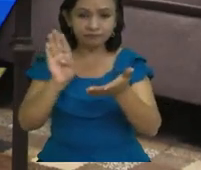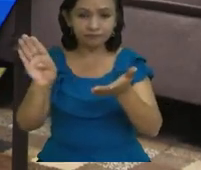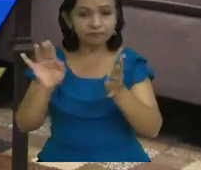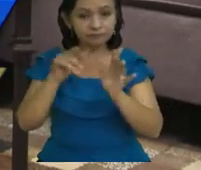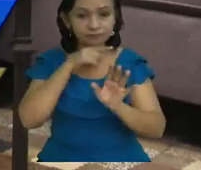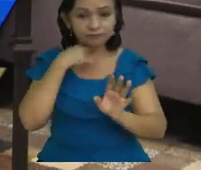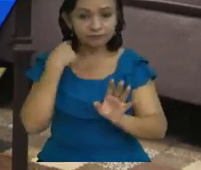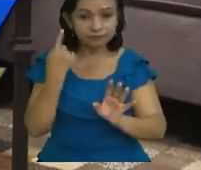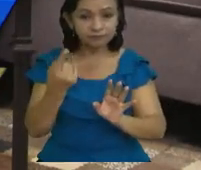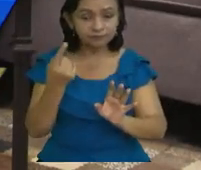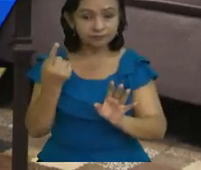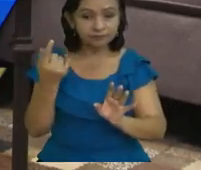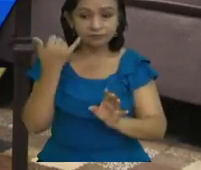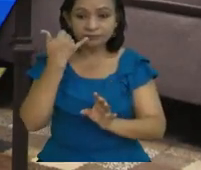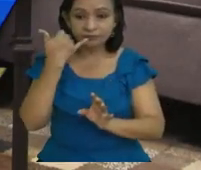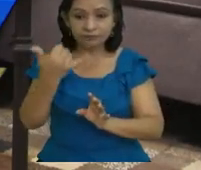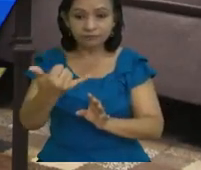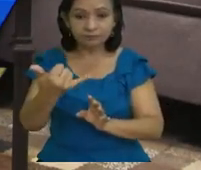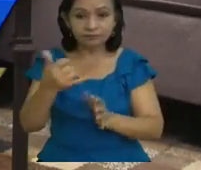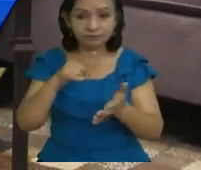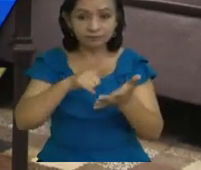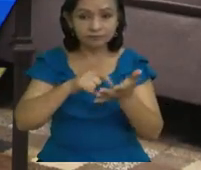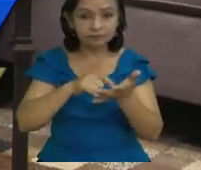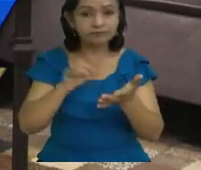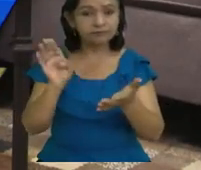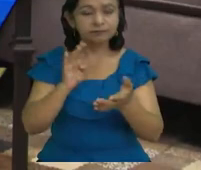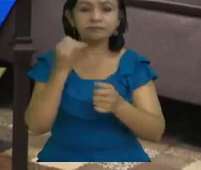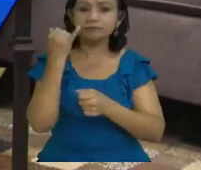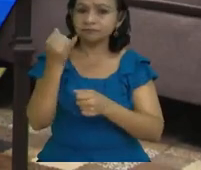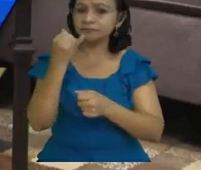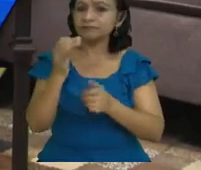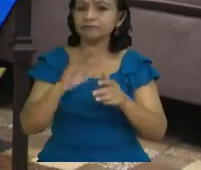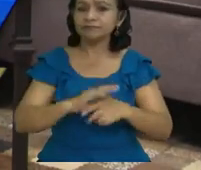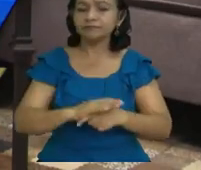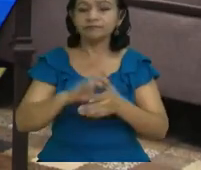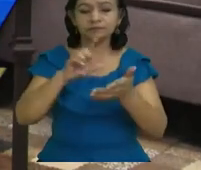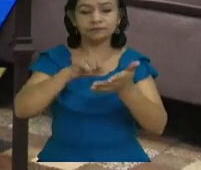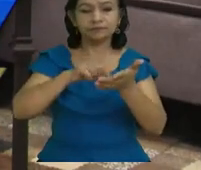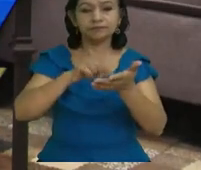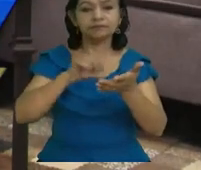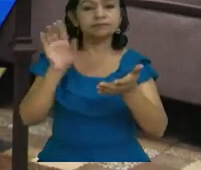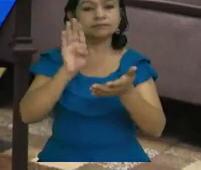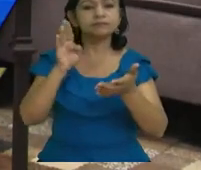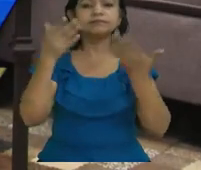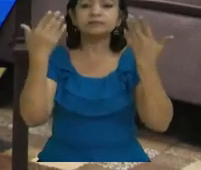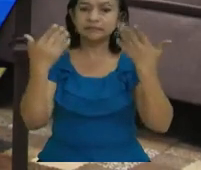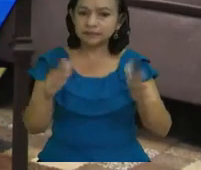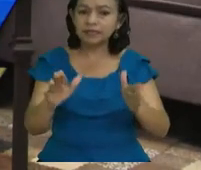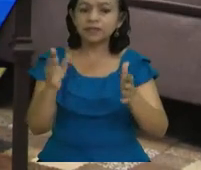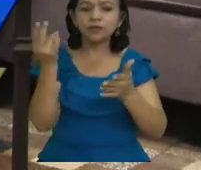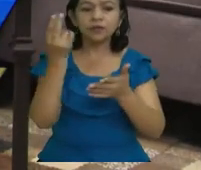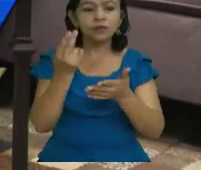hoy para la producción de arroz, usted menciona? Sí, en el caso de la aplicación de arroz ya se está utilizando,